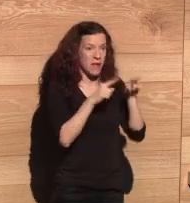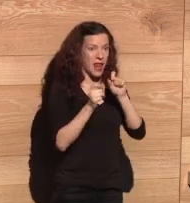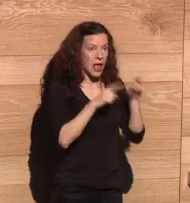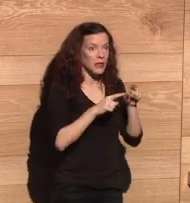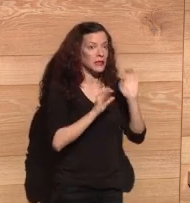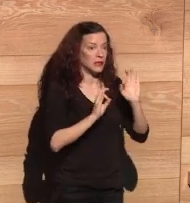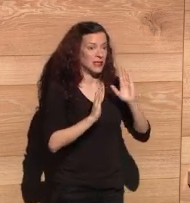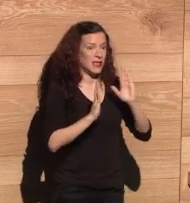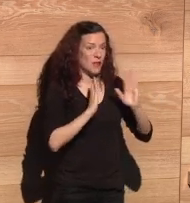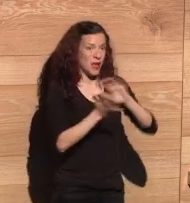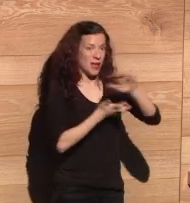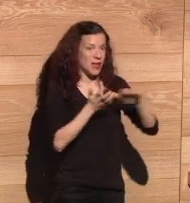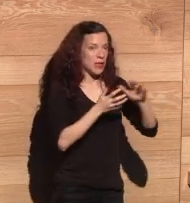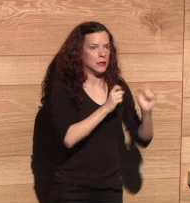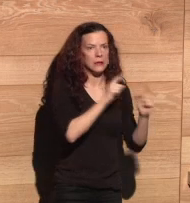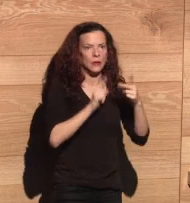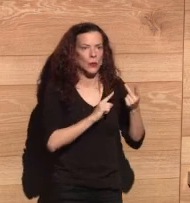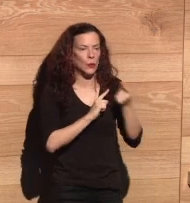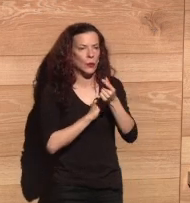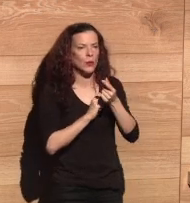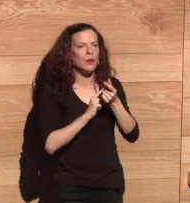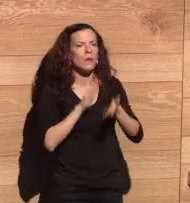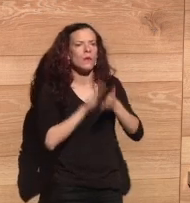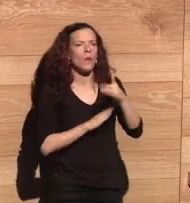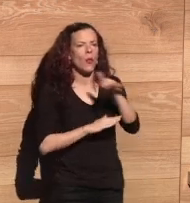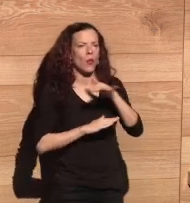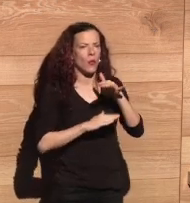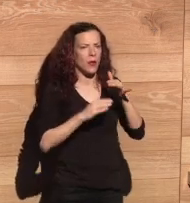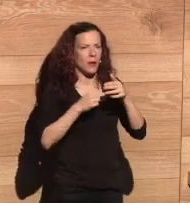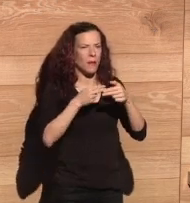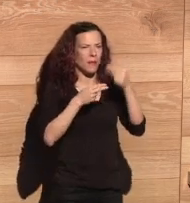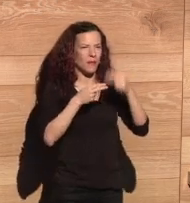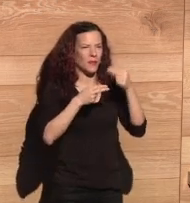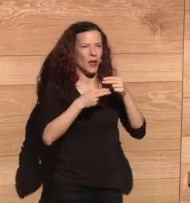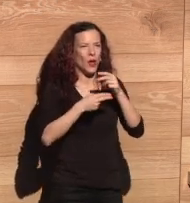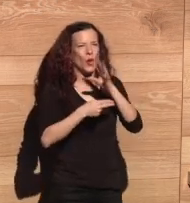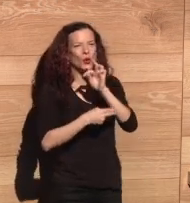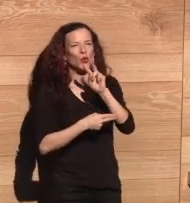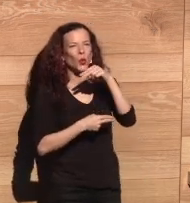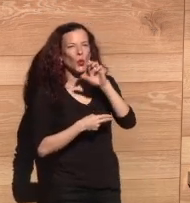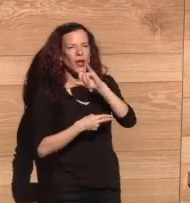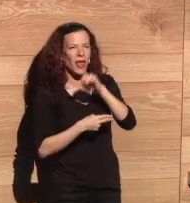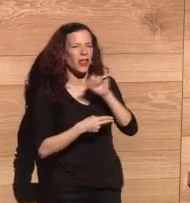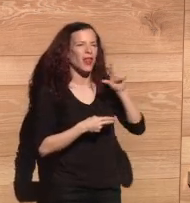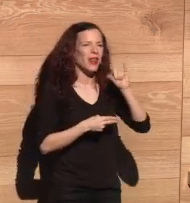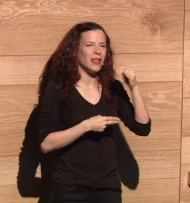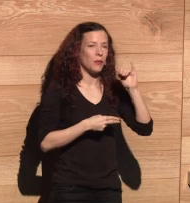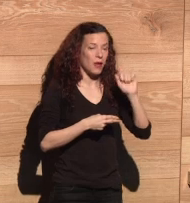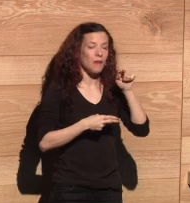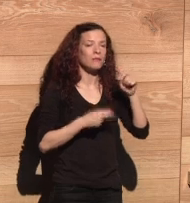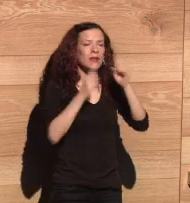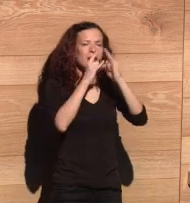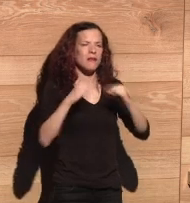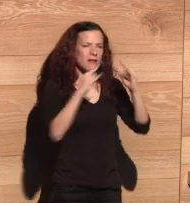pues huyeron y se quedaron en la zona, en el paso fronterizo entre Túnez y Libia. Ahí se creó un campo de refugiados para